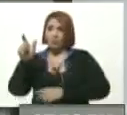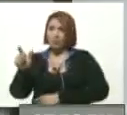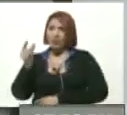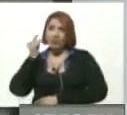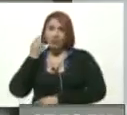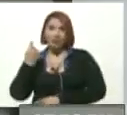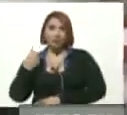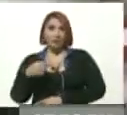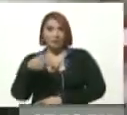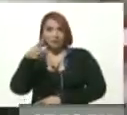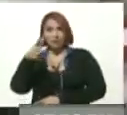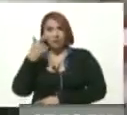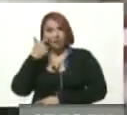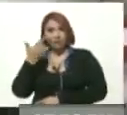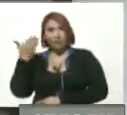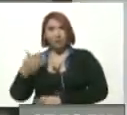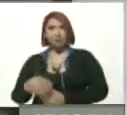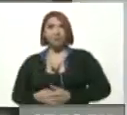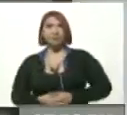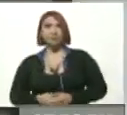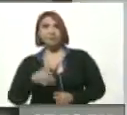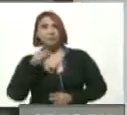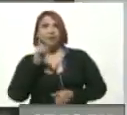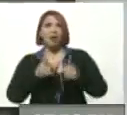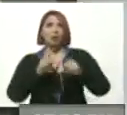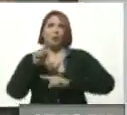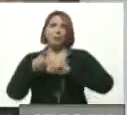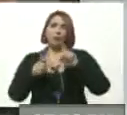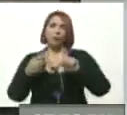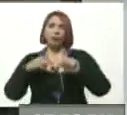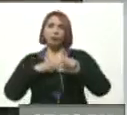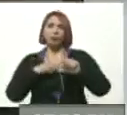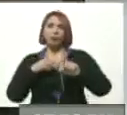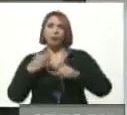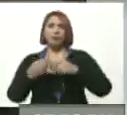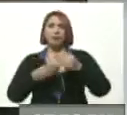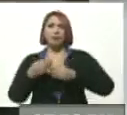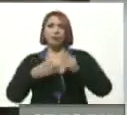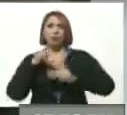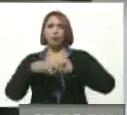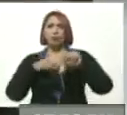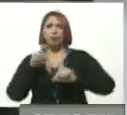cámara, Laila Tajaldine, y también de algunas preguntas que nos hicieron vía Twitter y que no tuvimos